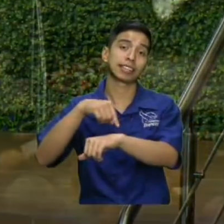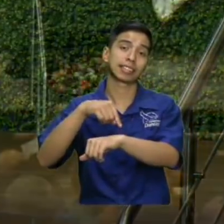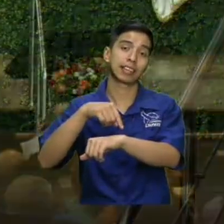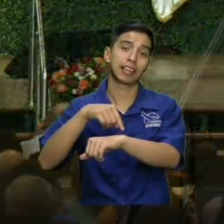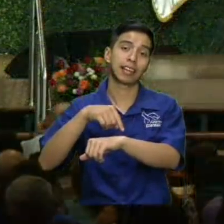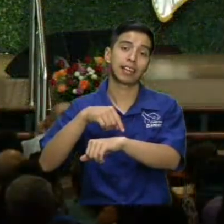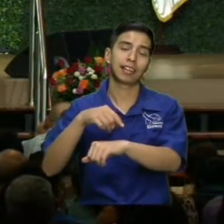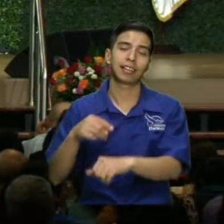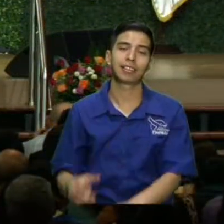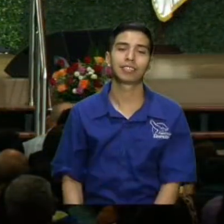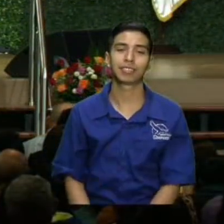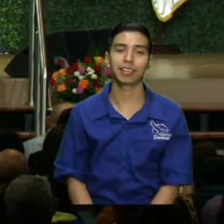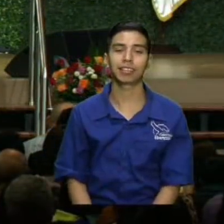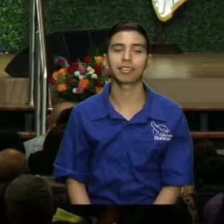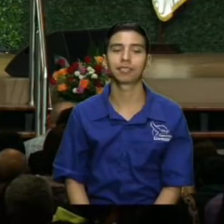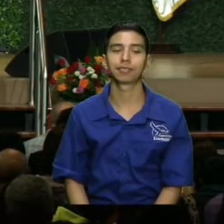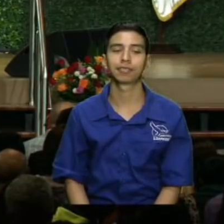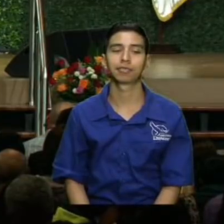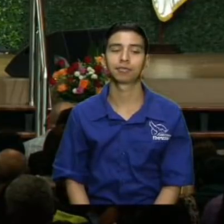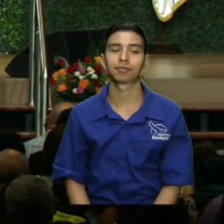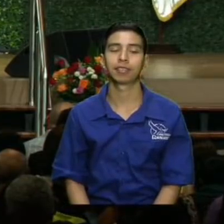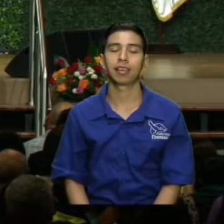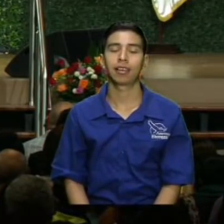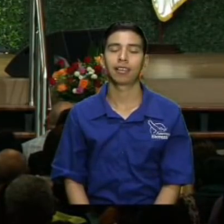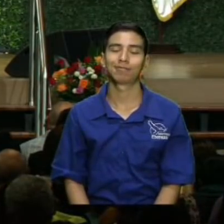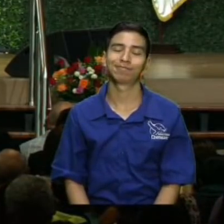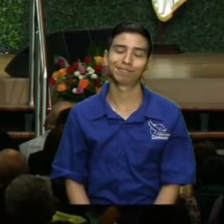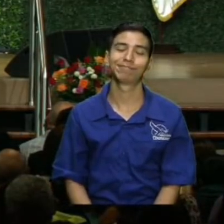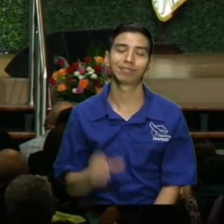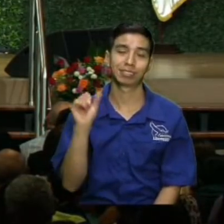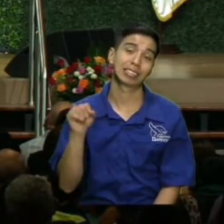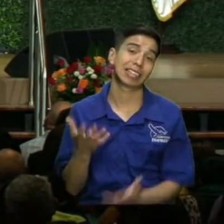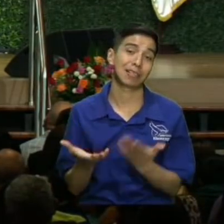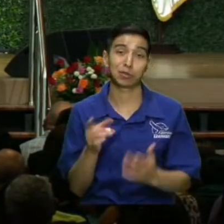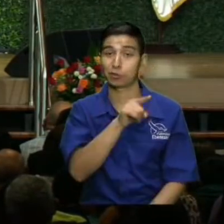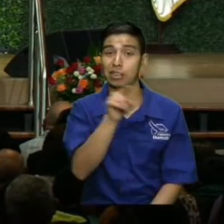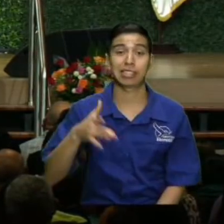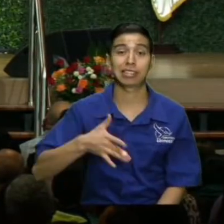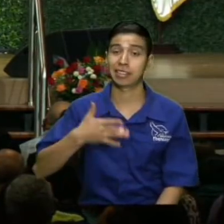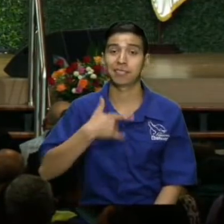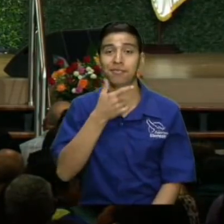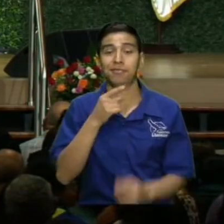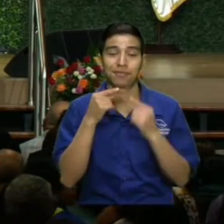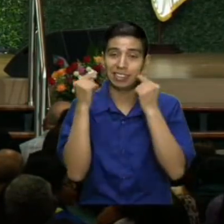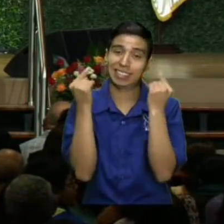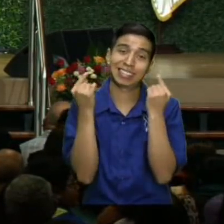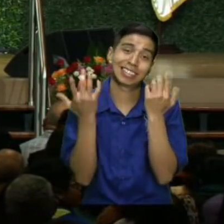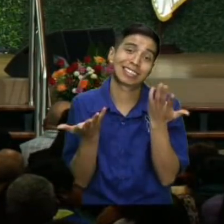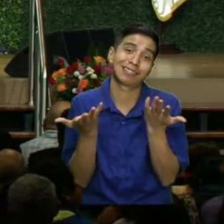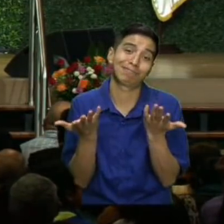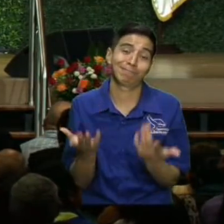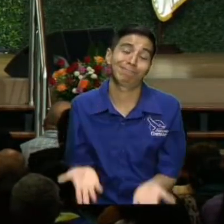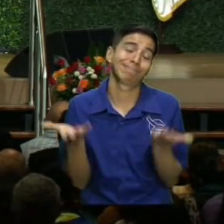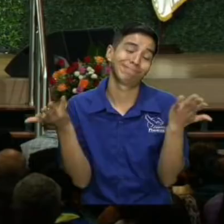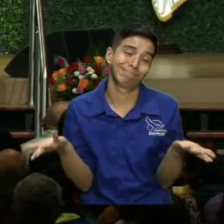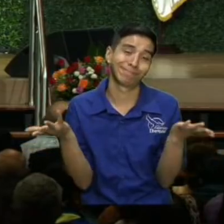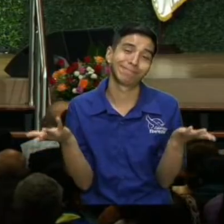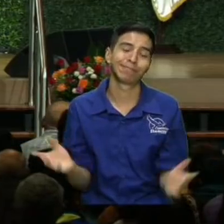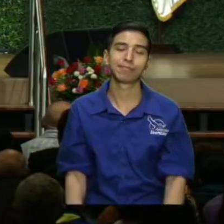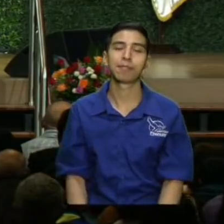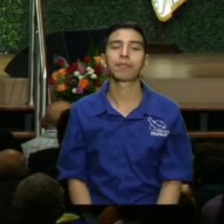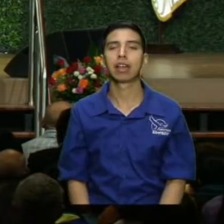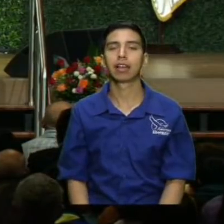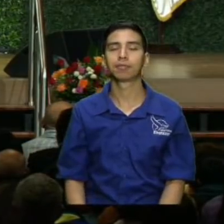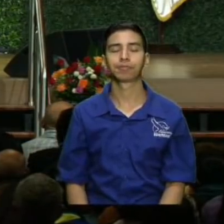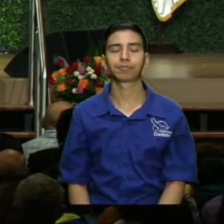Ay, no, Señor Jesús. Bueno, si eso los hace felices, ¿qué le podemos hacer? ¿Va? Sigamos acá. Entonces él clamará a